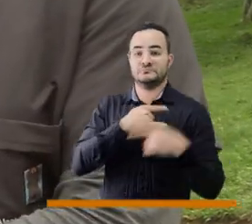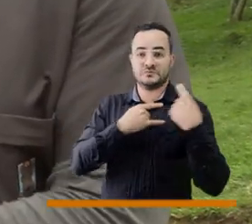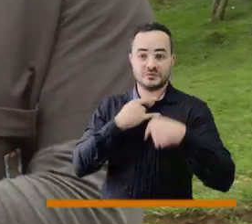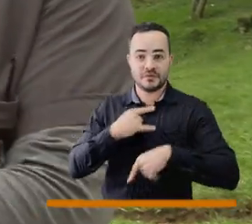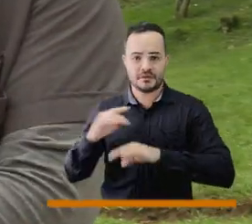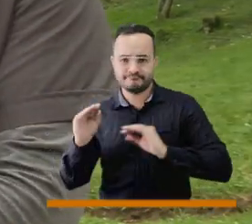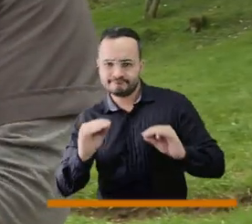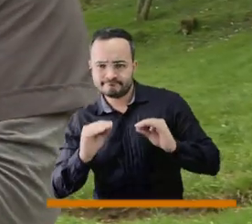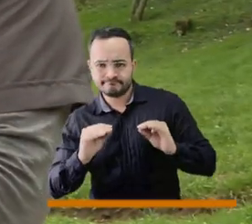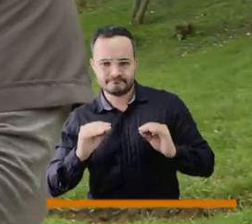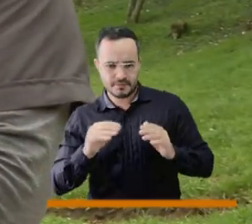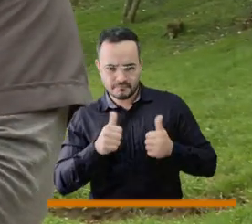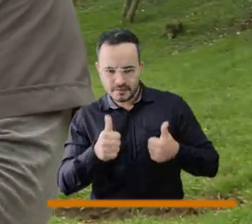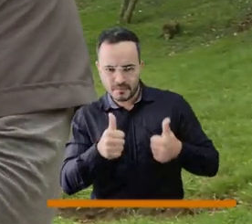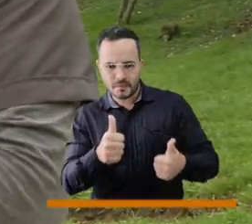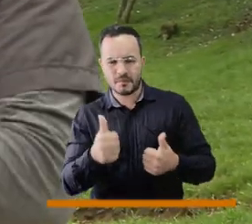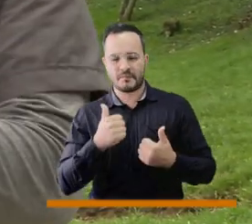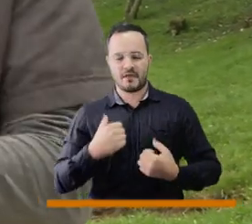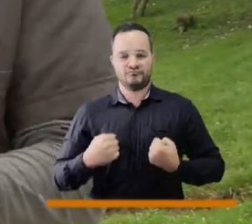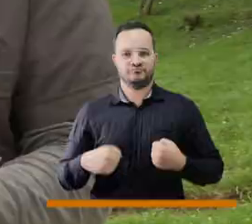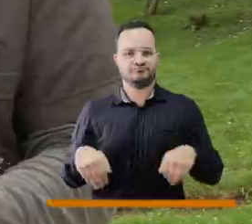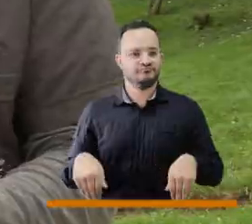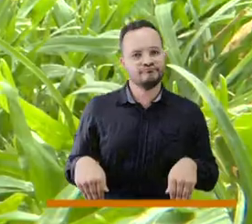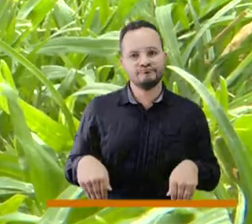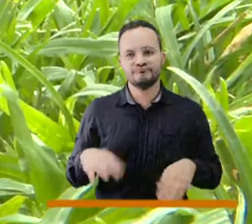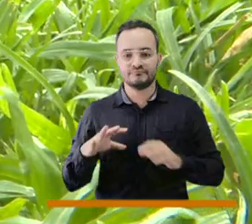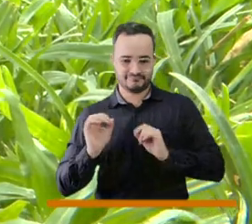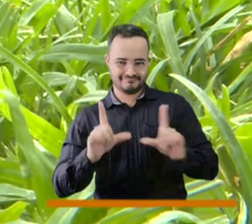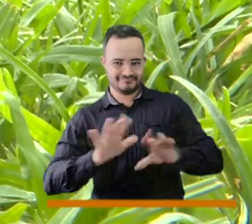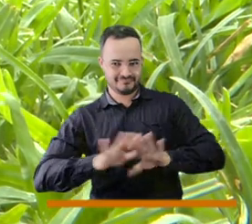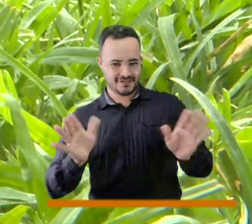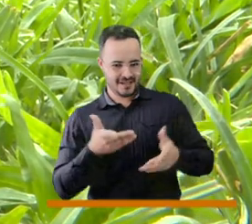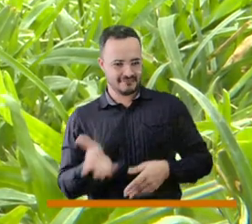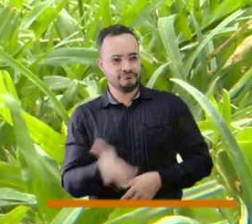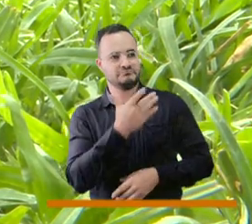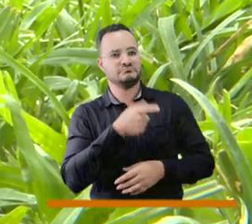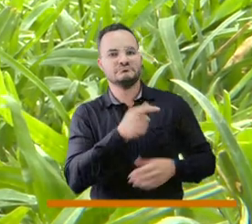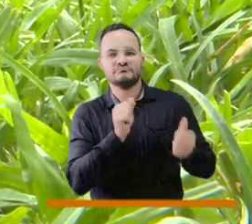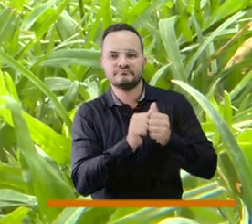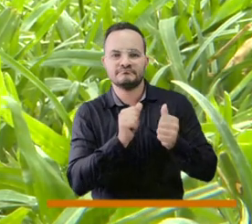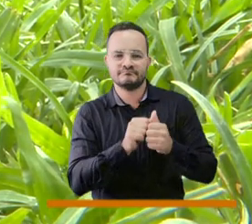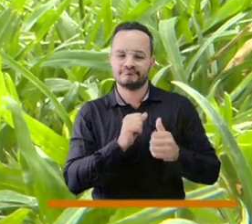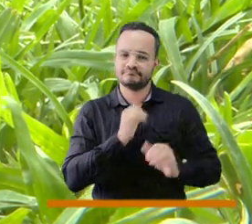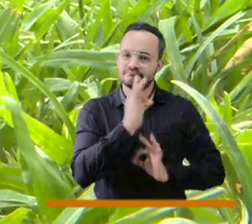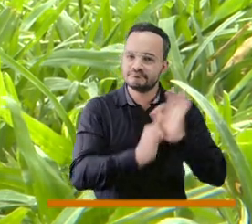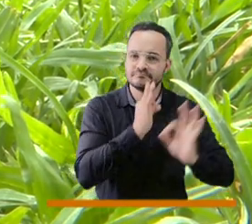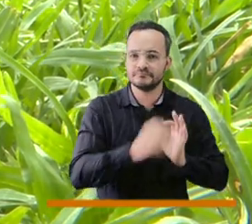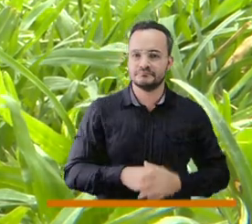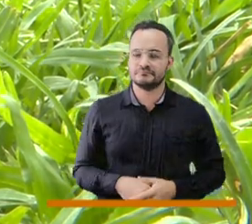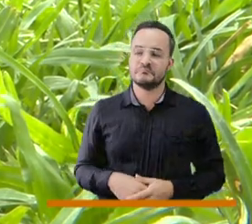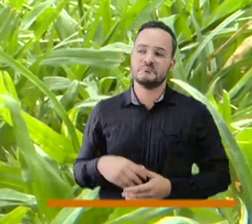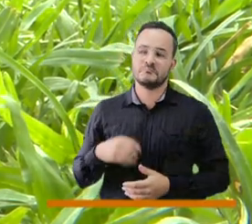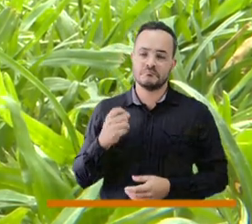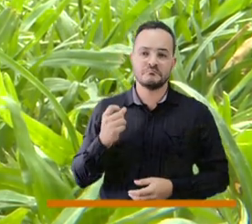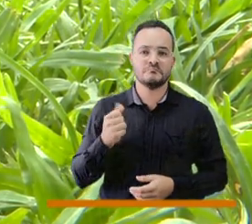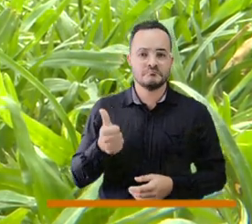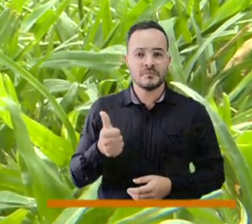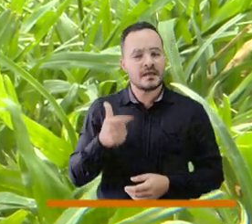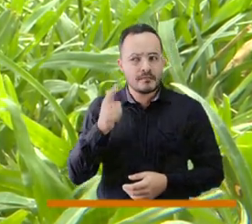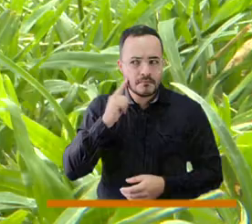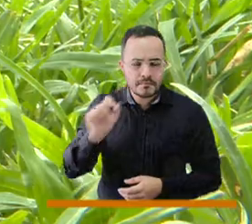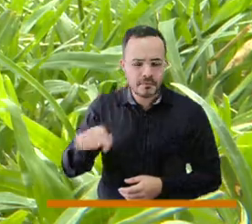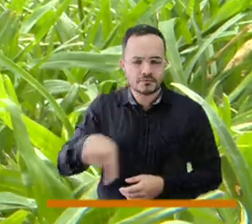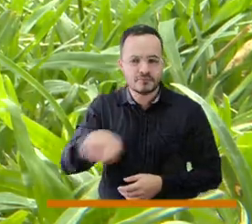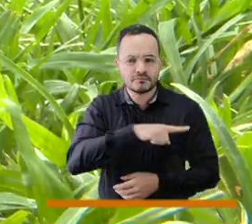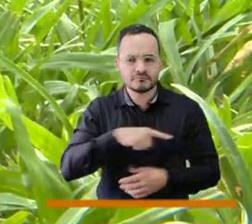la universidad fue la encargada de formarlos para que terminaran todo su proceso y ya darlos como graduados y empezar su labor. ¿Los